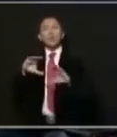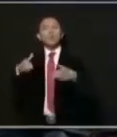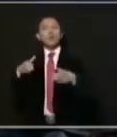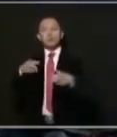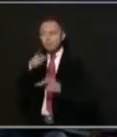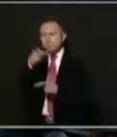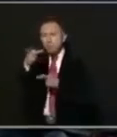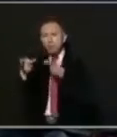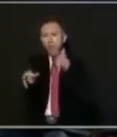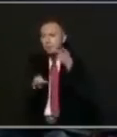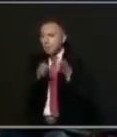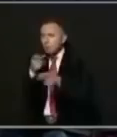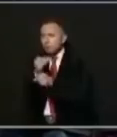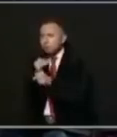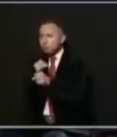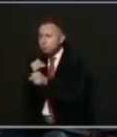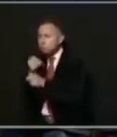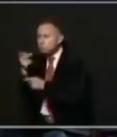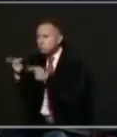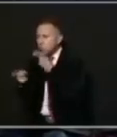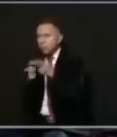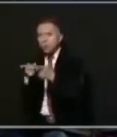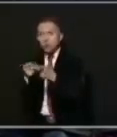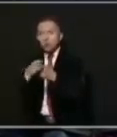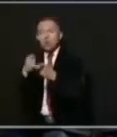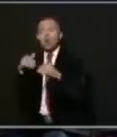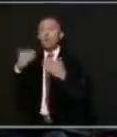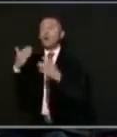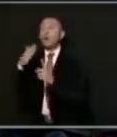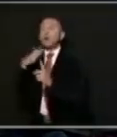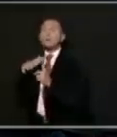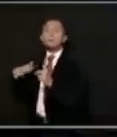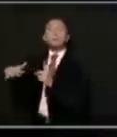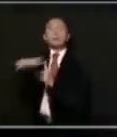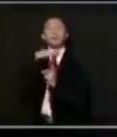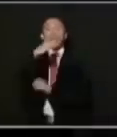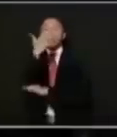afectar el medio ambiente.